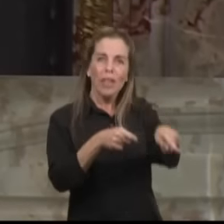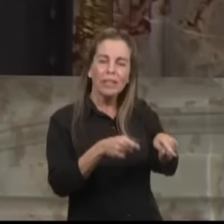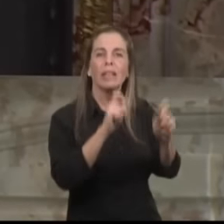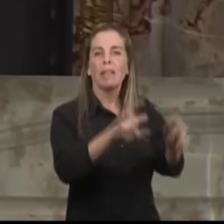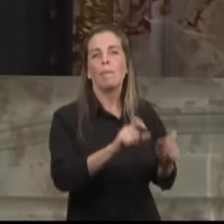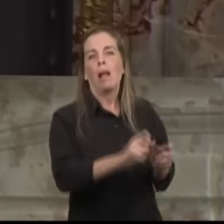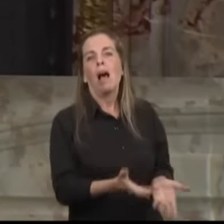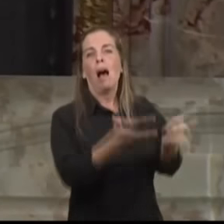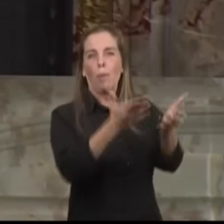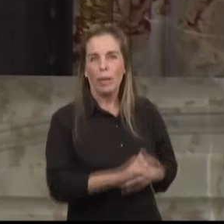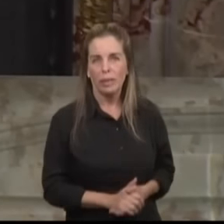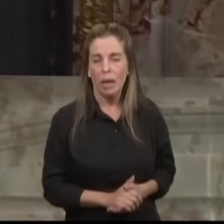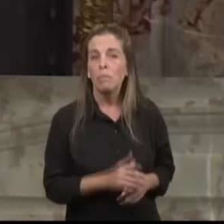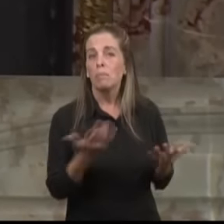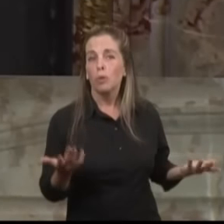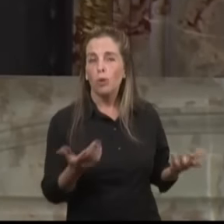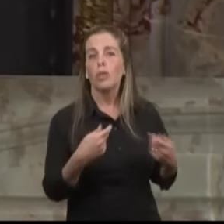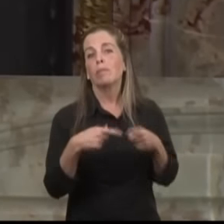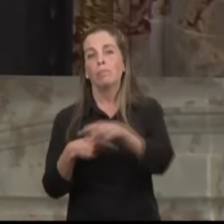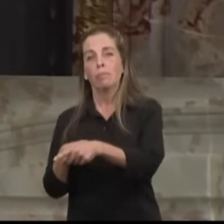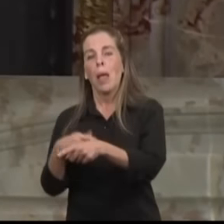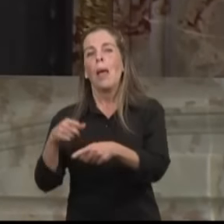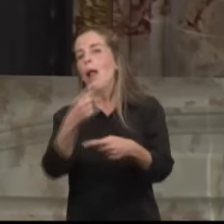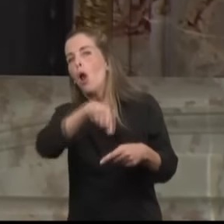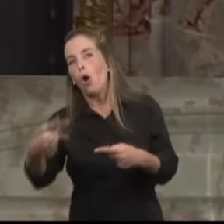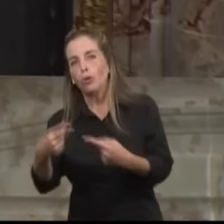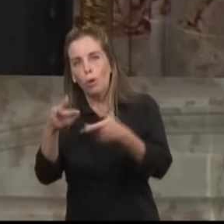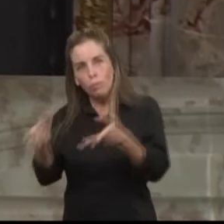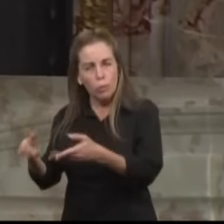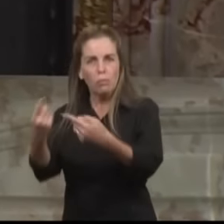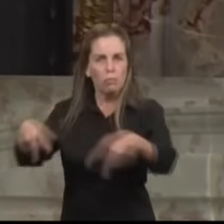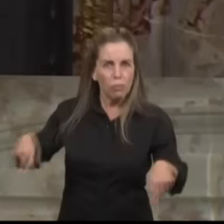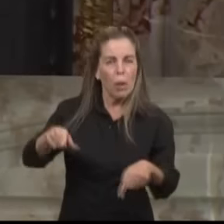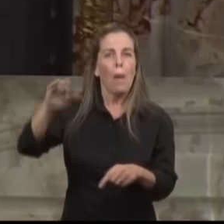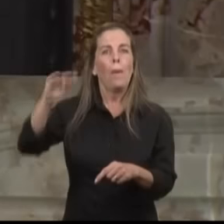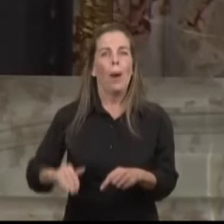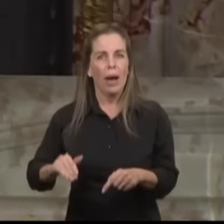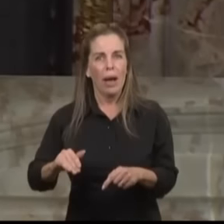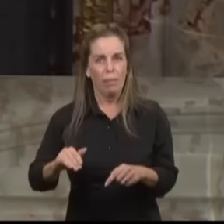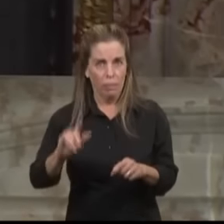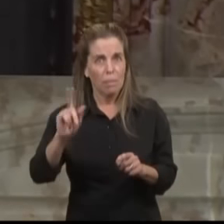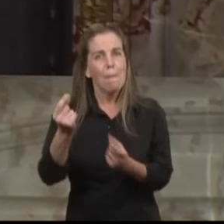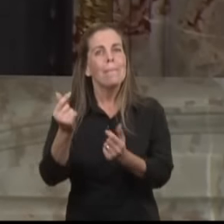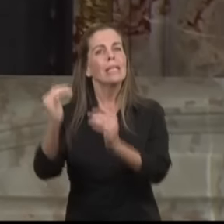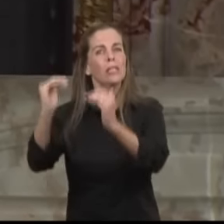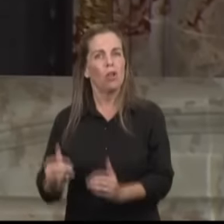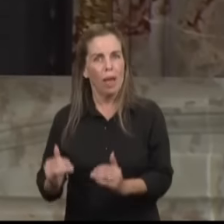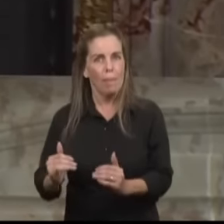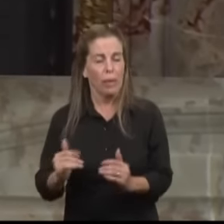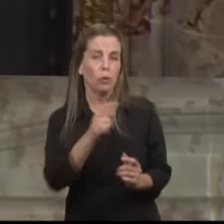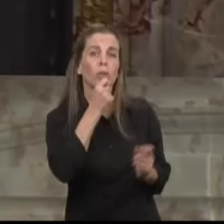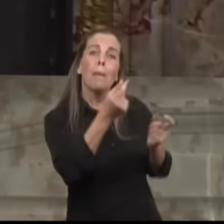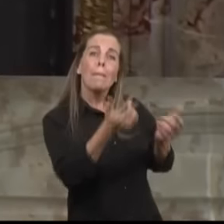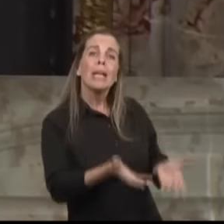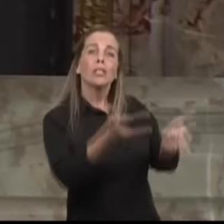lo que inexorablemente el gasto en el bien B va a caer y por ende también su precio. Por lo tanto, lo que sube el precio de A